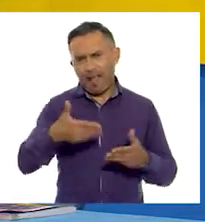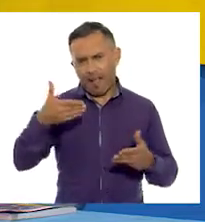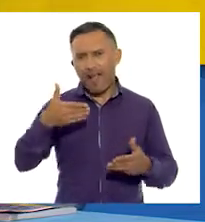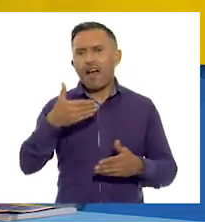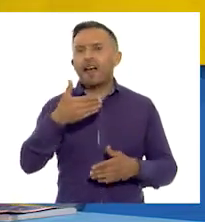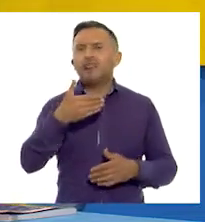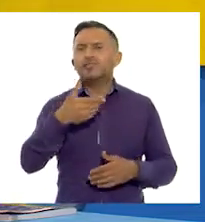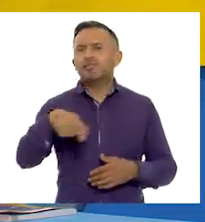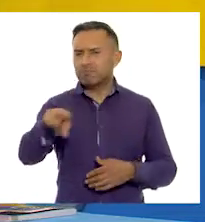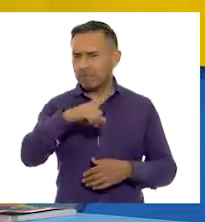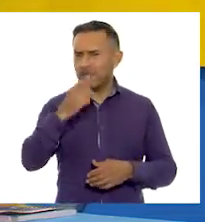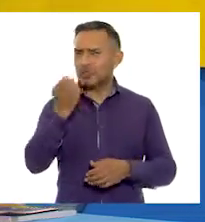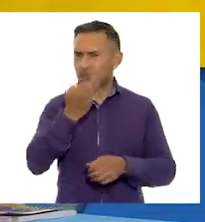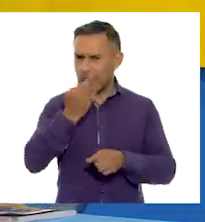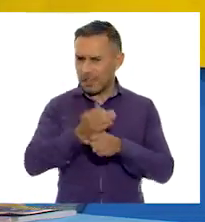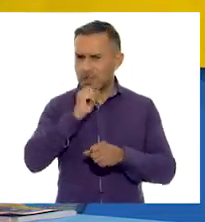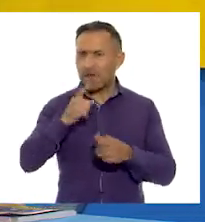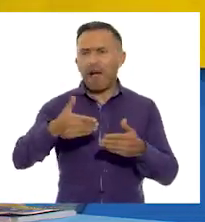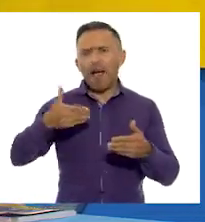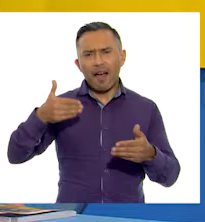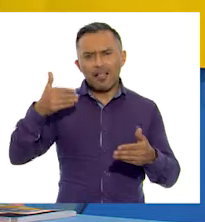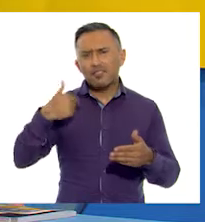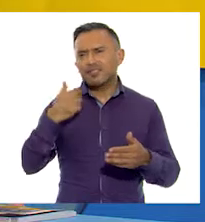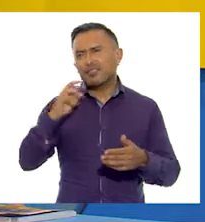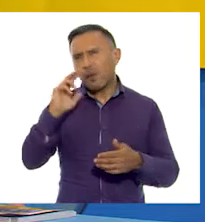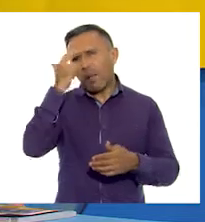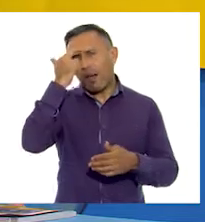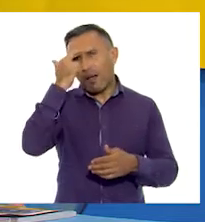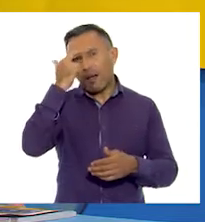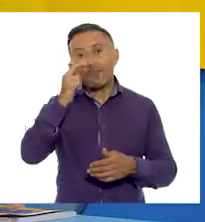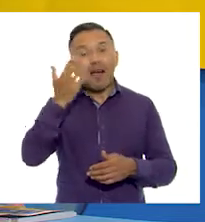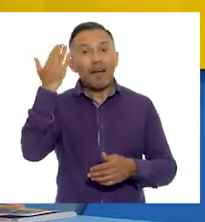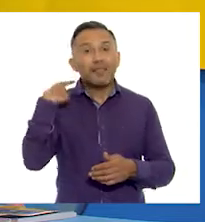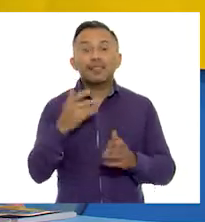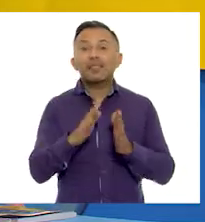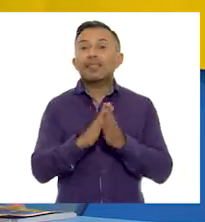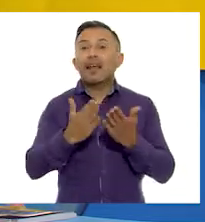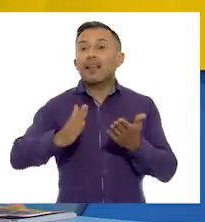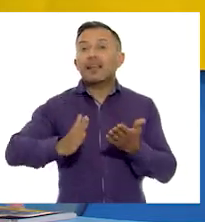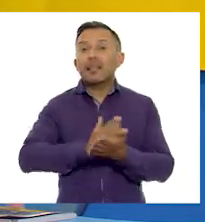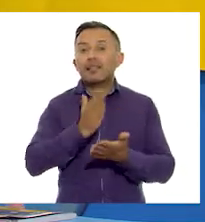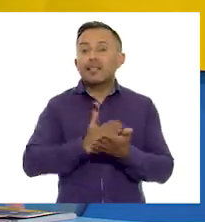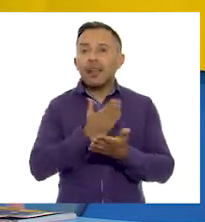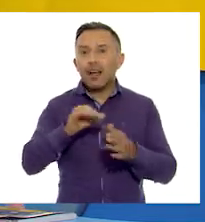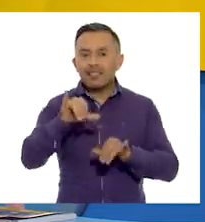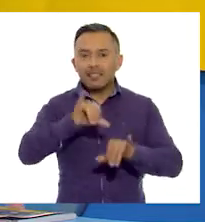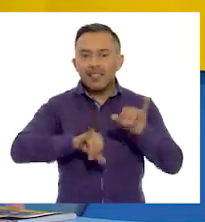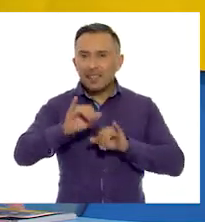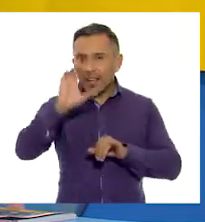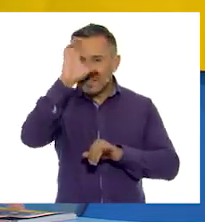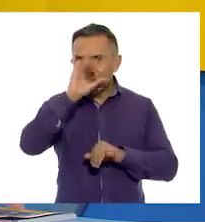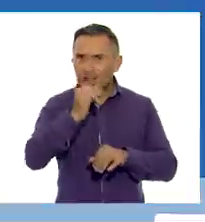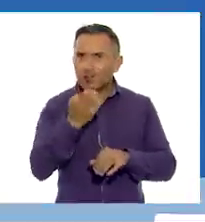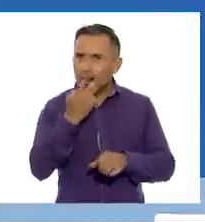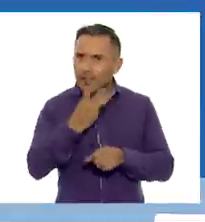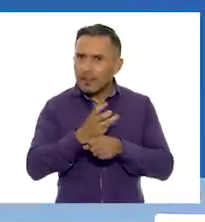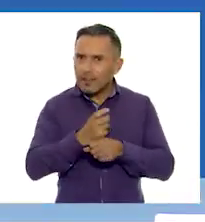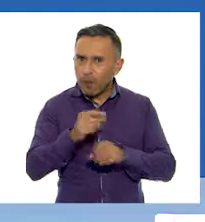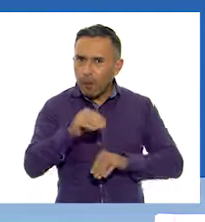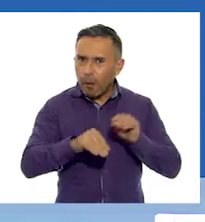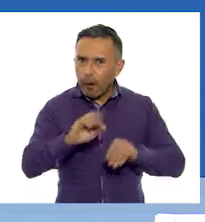en casa en grados anteriores, como cuando armaron una revista de divulgación científica en 3er grado, ¿se acuerdan?